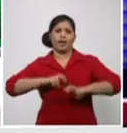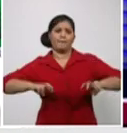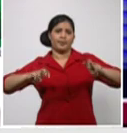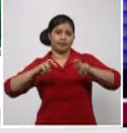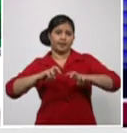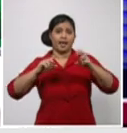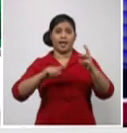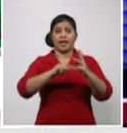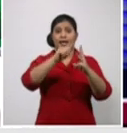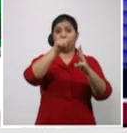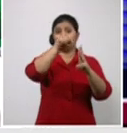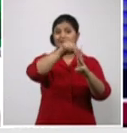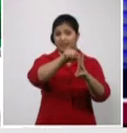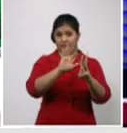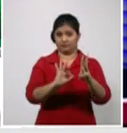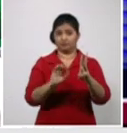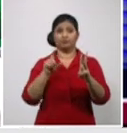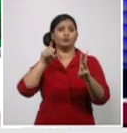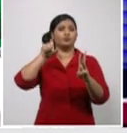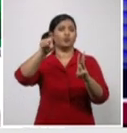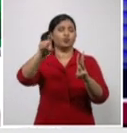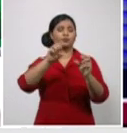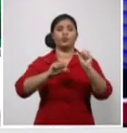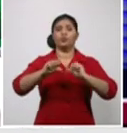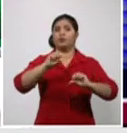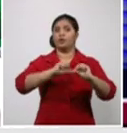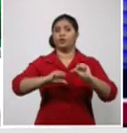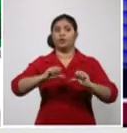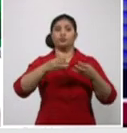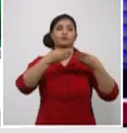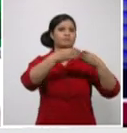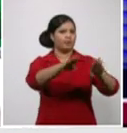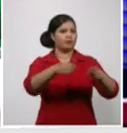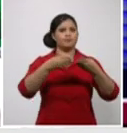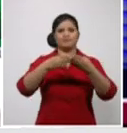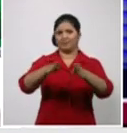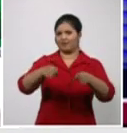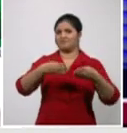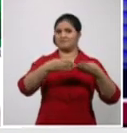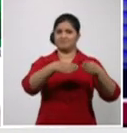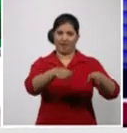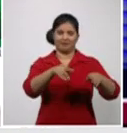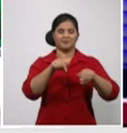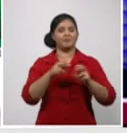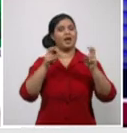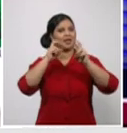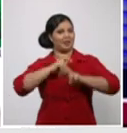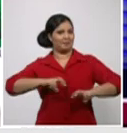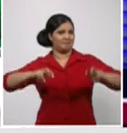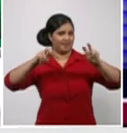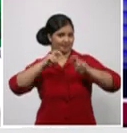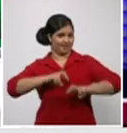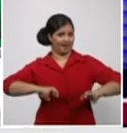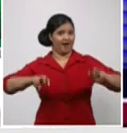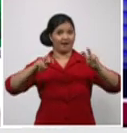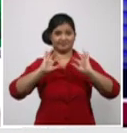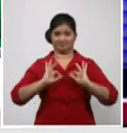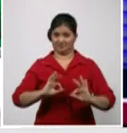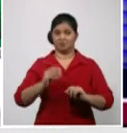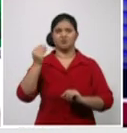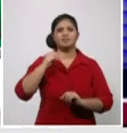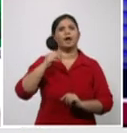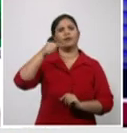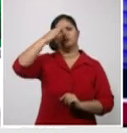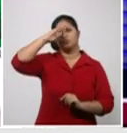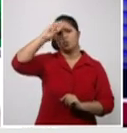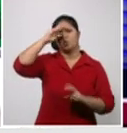últimos laboratorios que se incorporan a la actividad del diagnóstico de esta enfermedad y analizando muestras